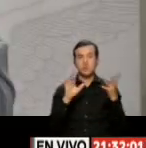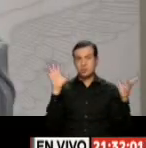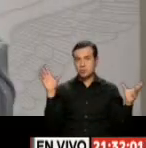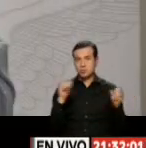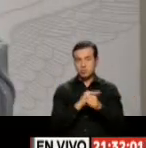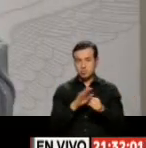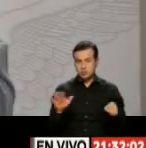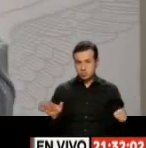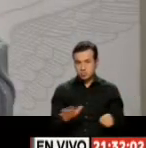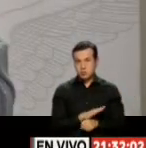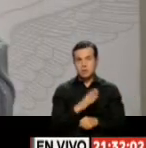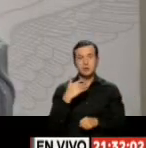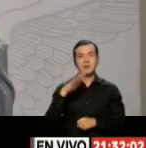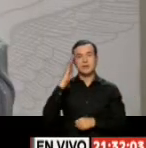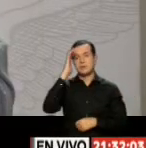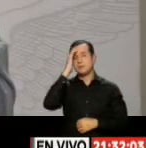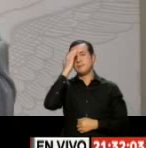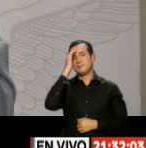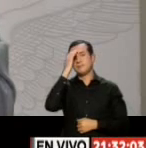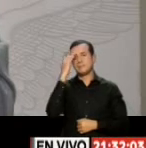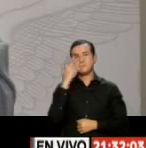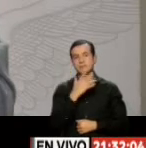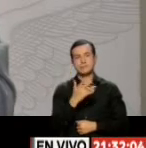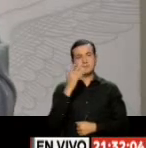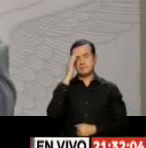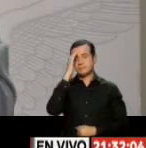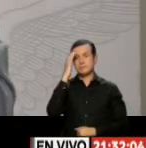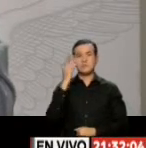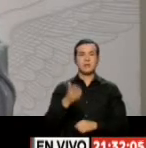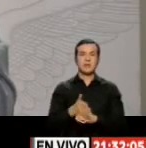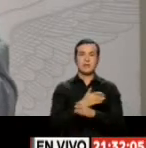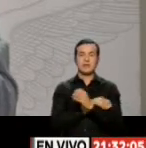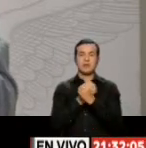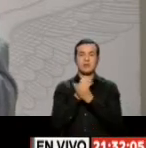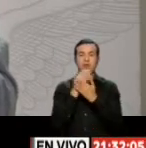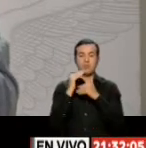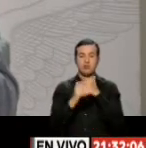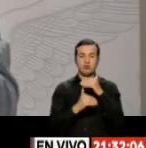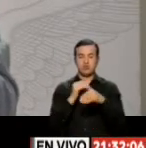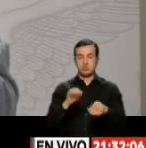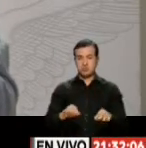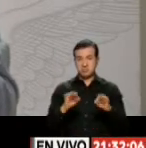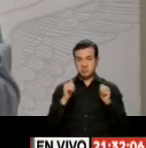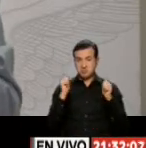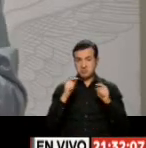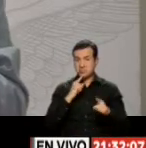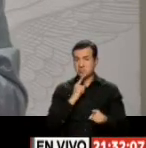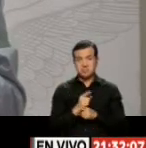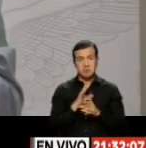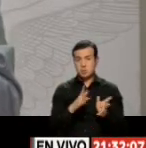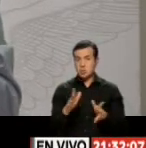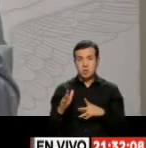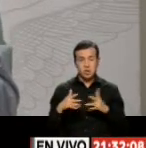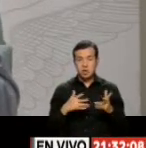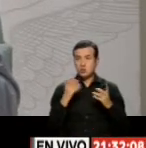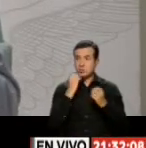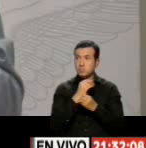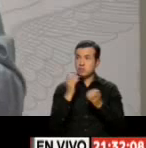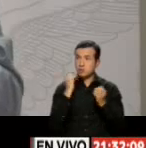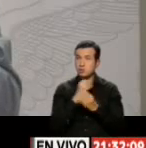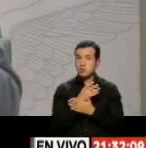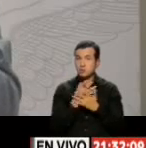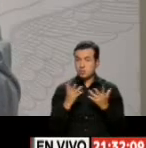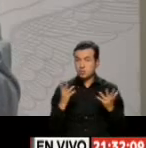completamente. La preocupación es que no se ha hecho el debido proceso de